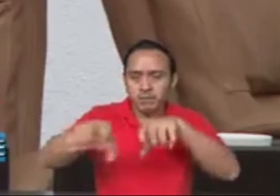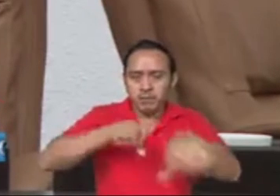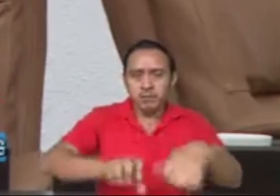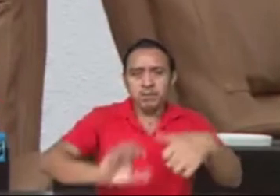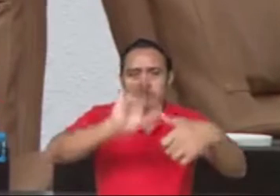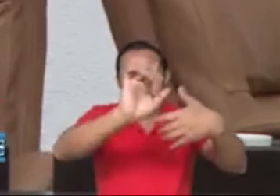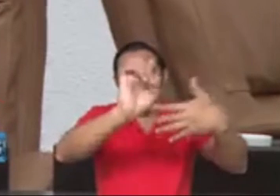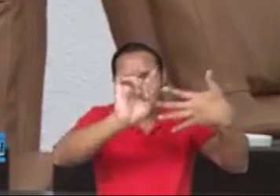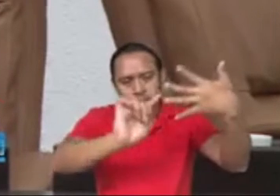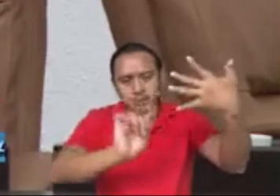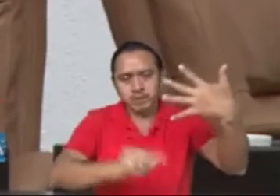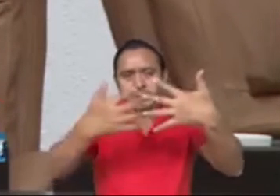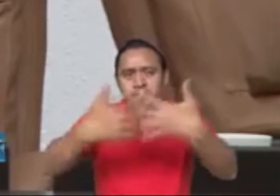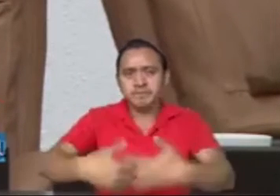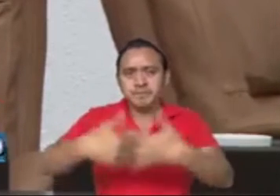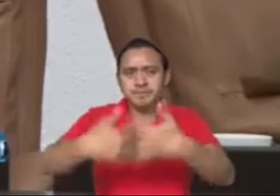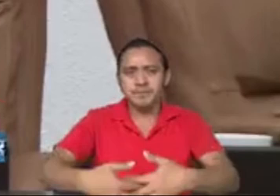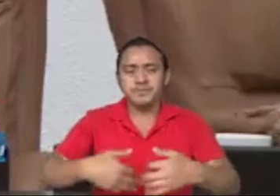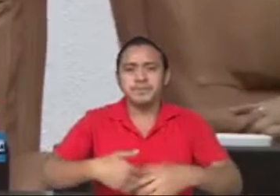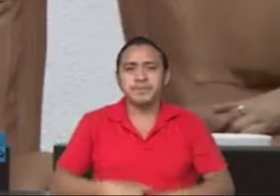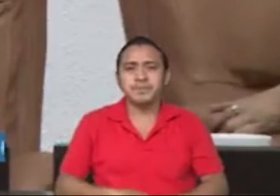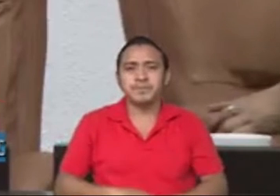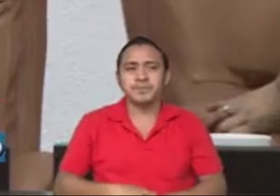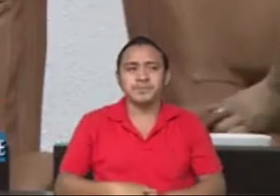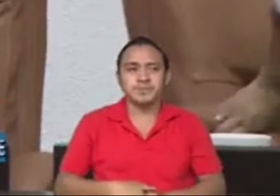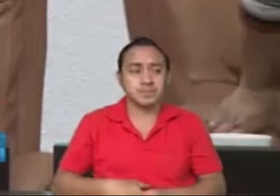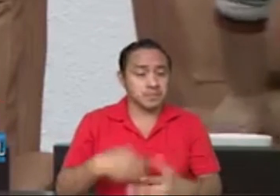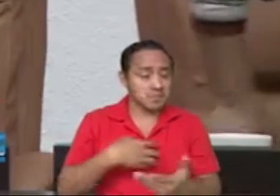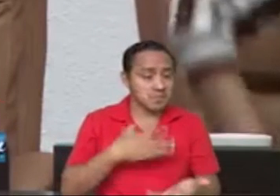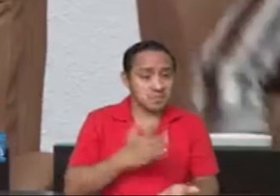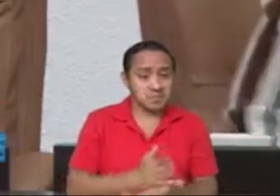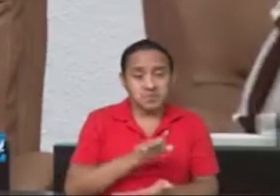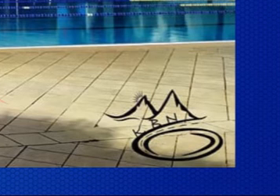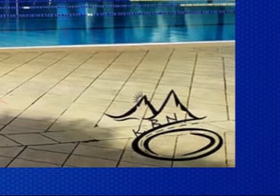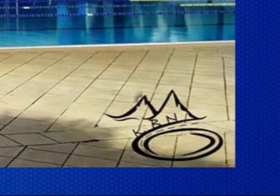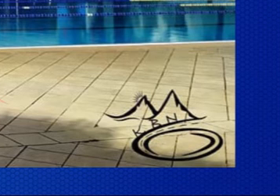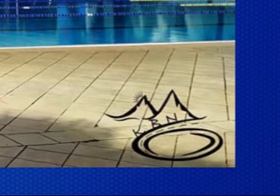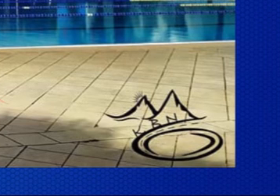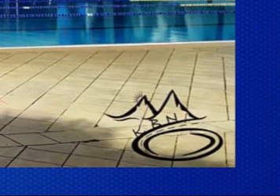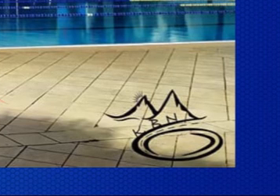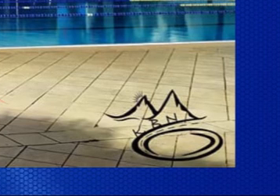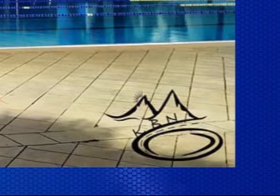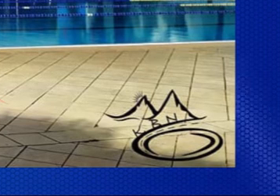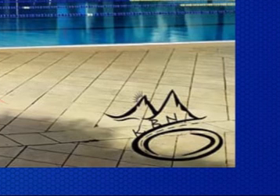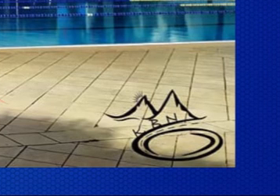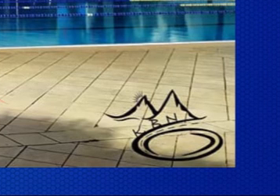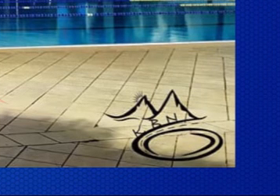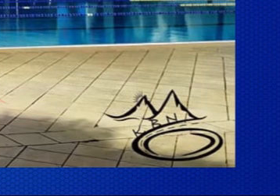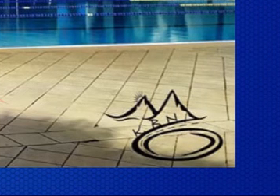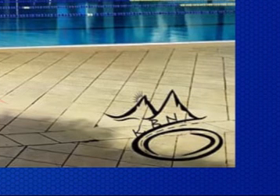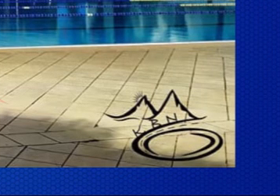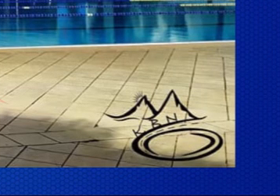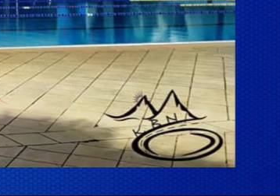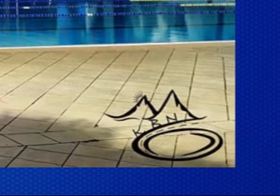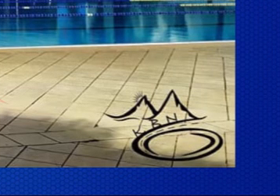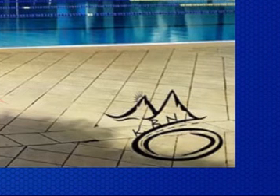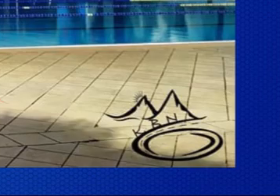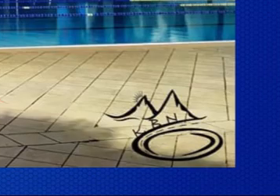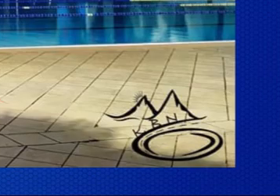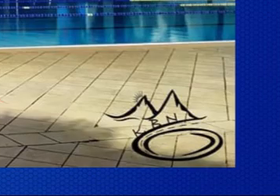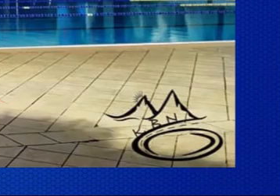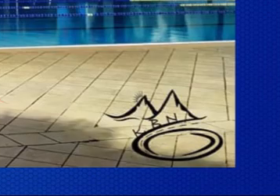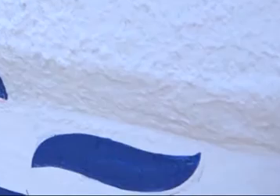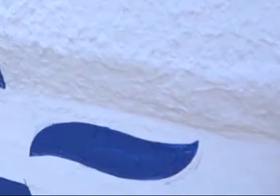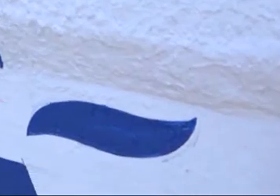cada una de las empresas, si así lo disponen los socios. Por su parte, el diputado liberal Walter